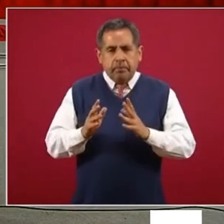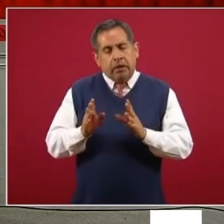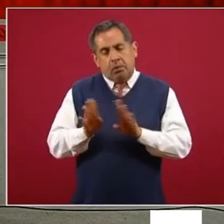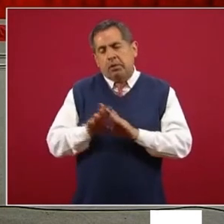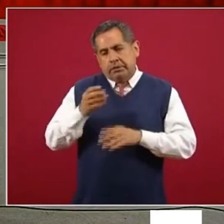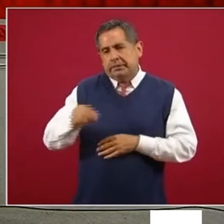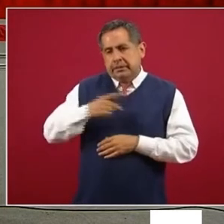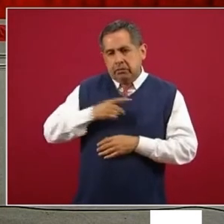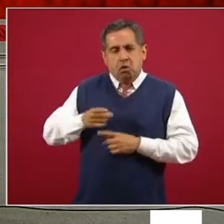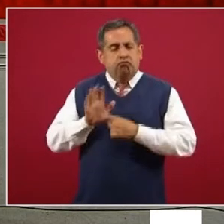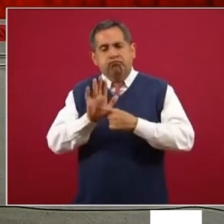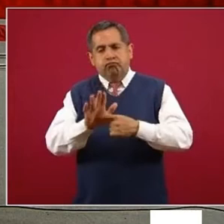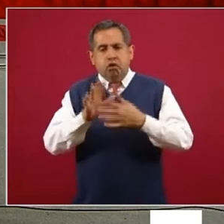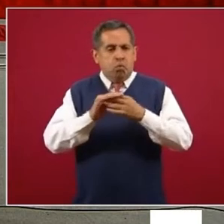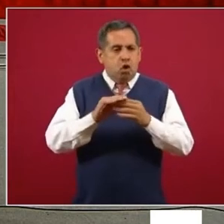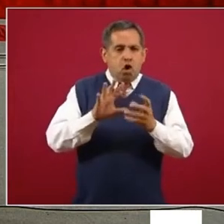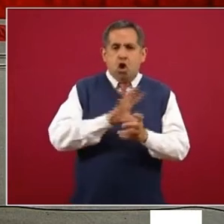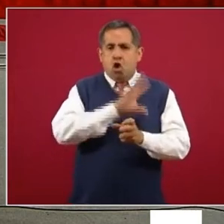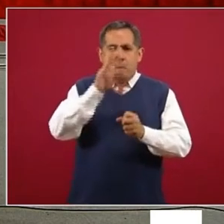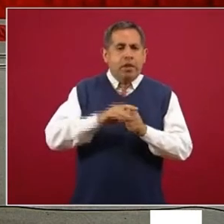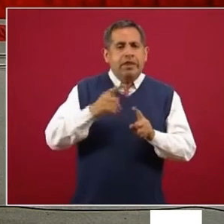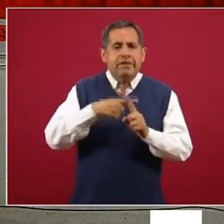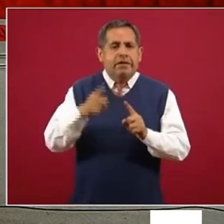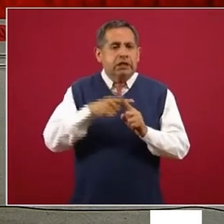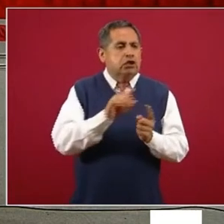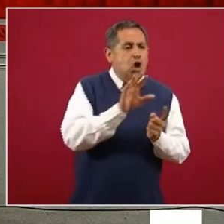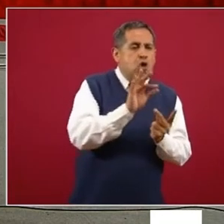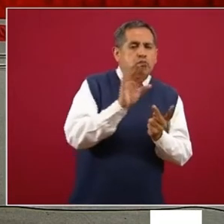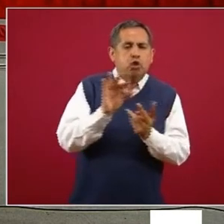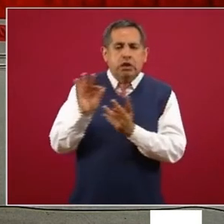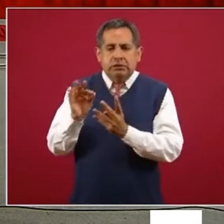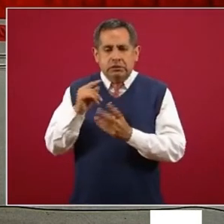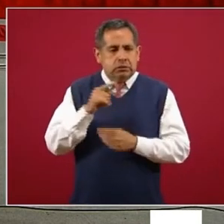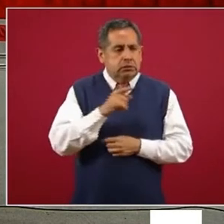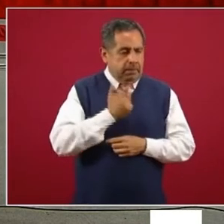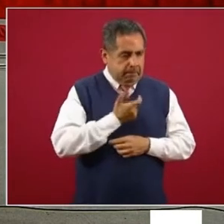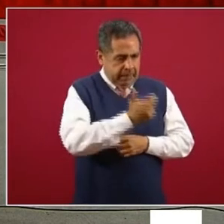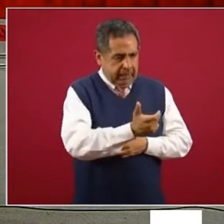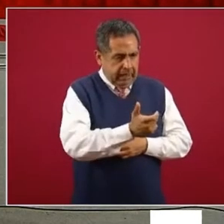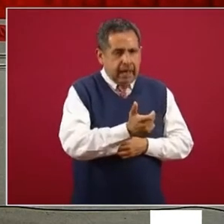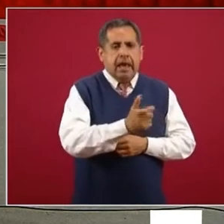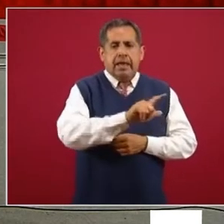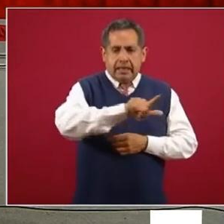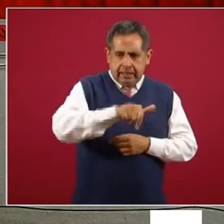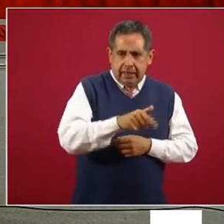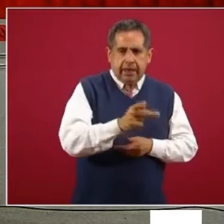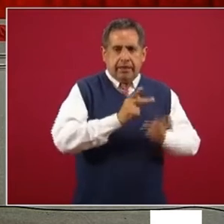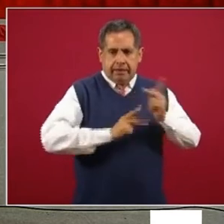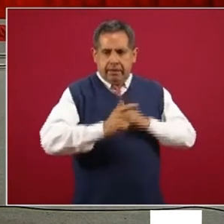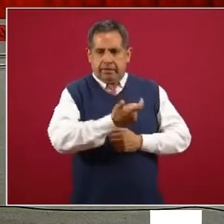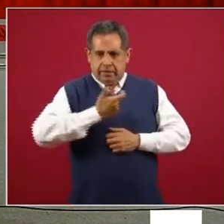obligados, de un vistazo todas las opciones que hay para el reembolso, y nos vamos a ir